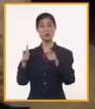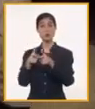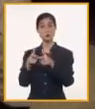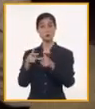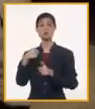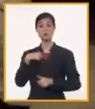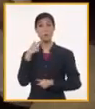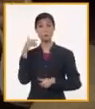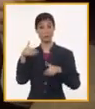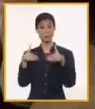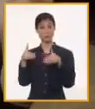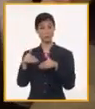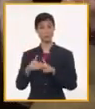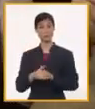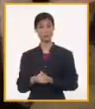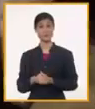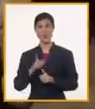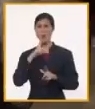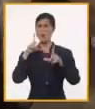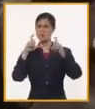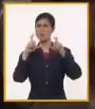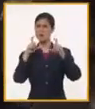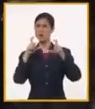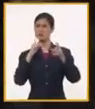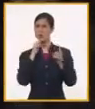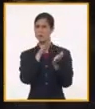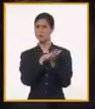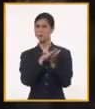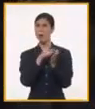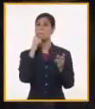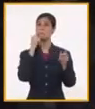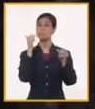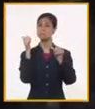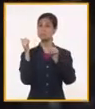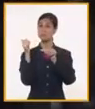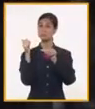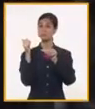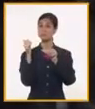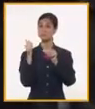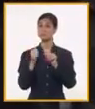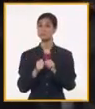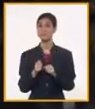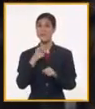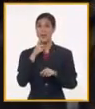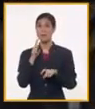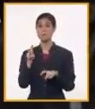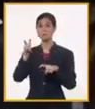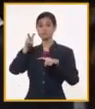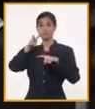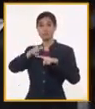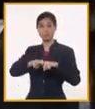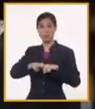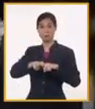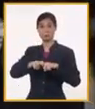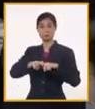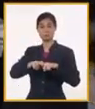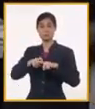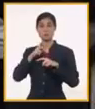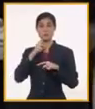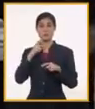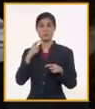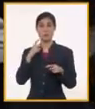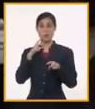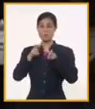reunión. Por ahí hay una foto en el Congo que estoy yo sentado, estoy así que casi ni me conozco, estoy ahí, por ahí.